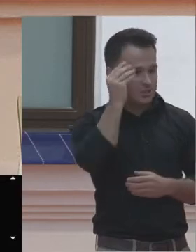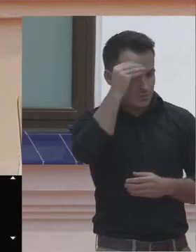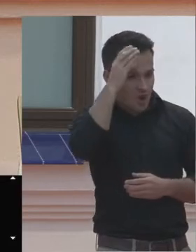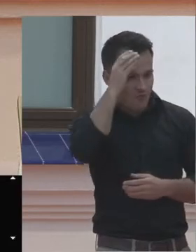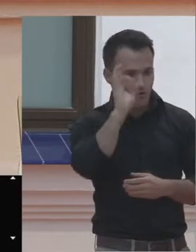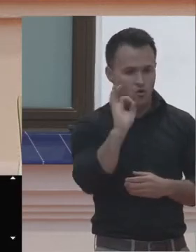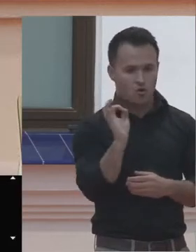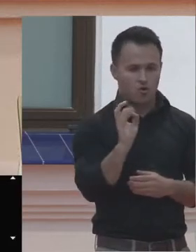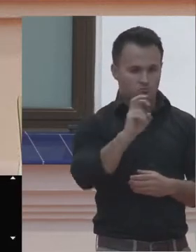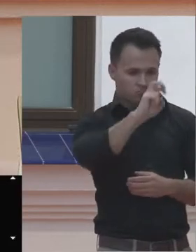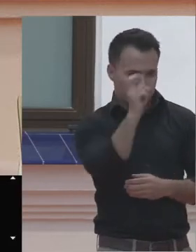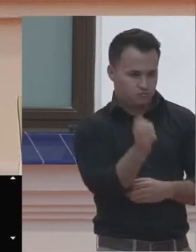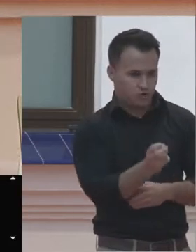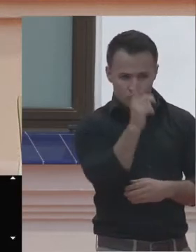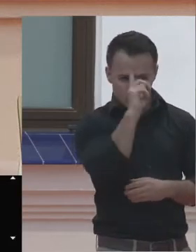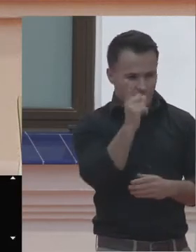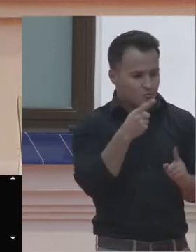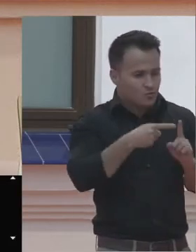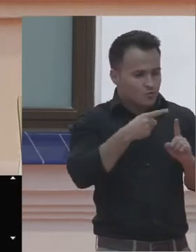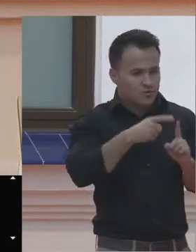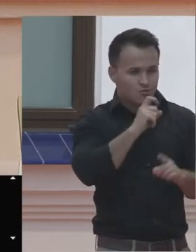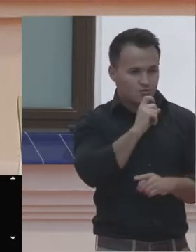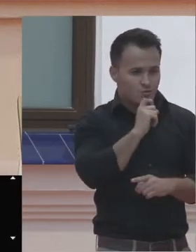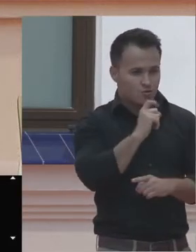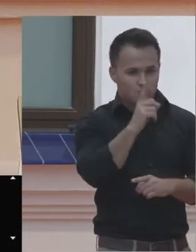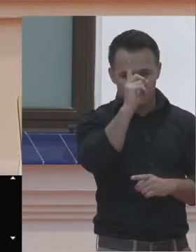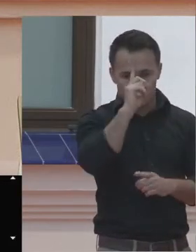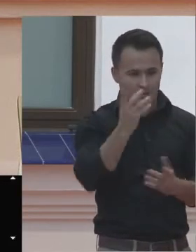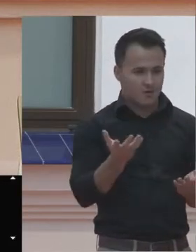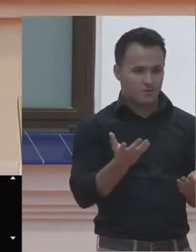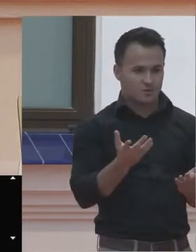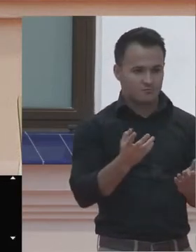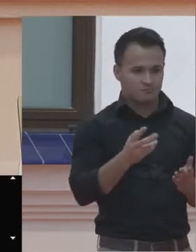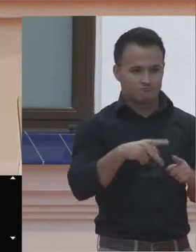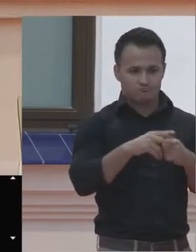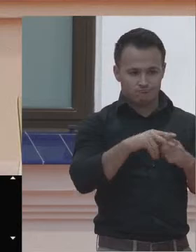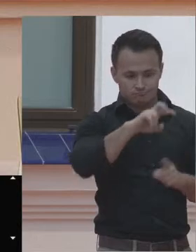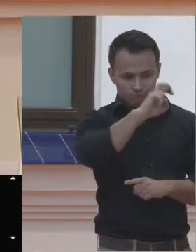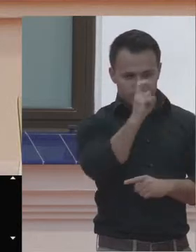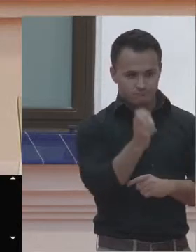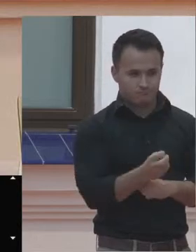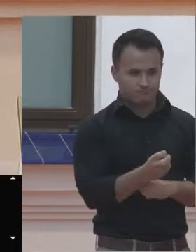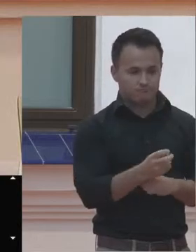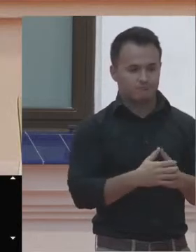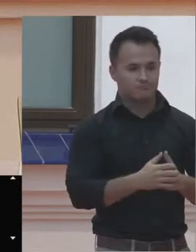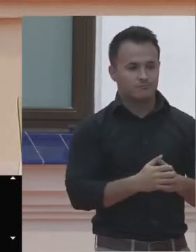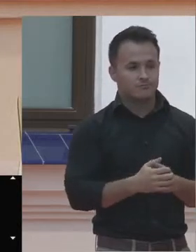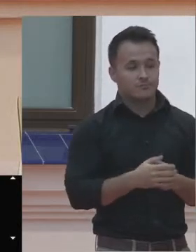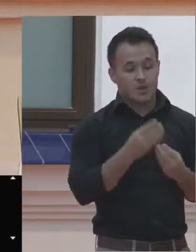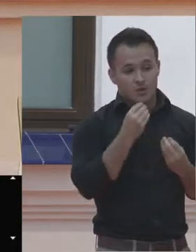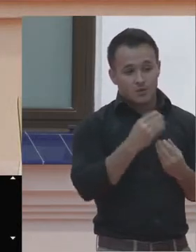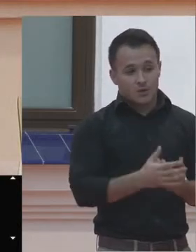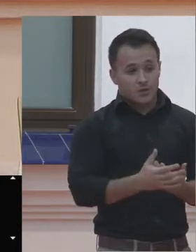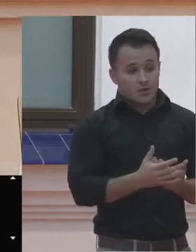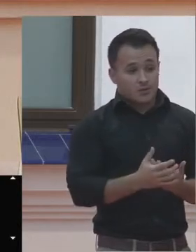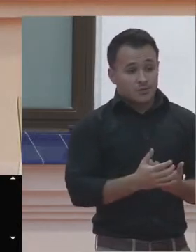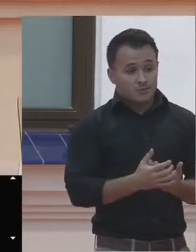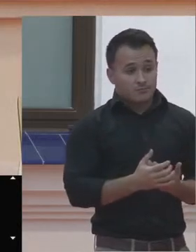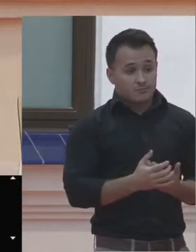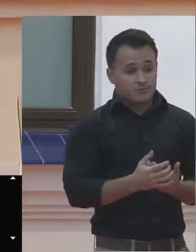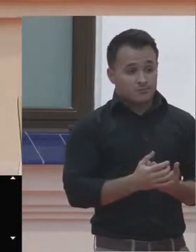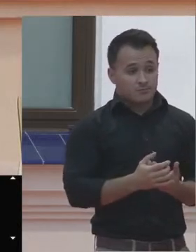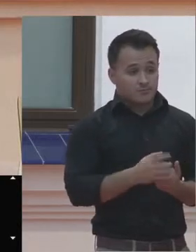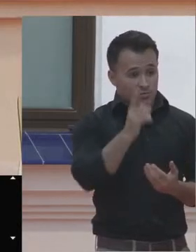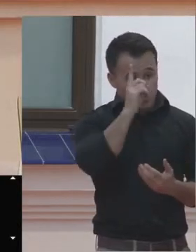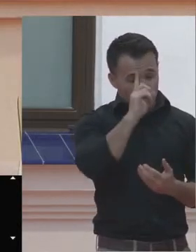propio interés, no saben que se puede utilizar una firma digital y eso no es fácil, hay que reconocerlo que no es fácil, pero bueno. No